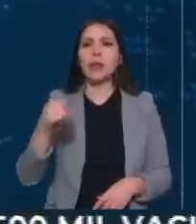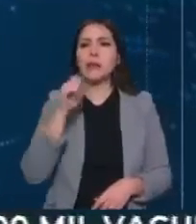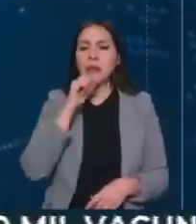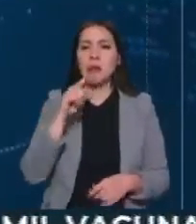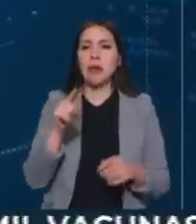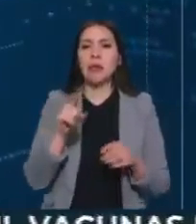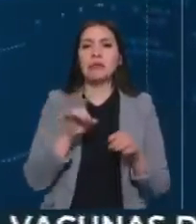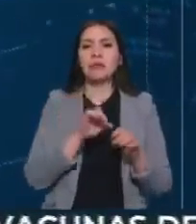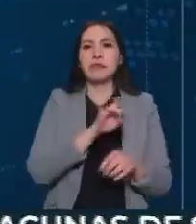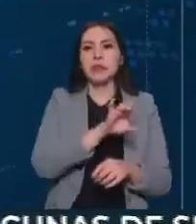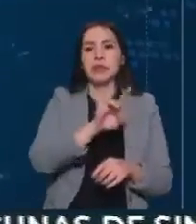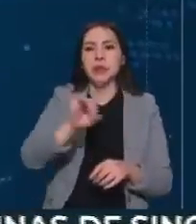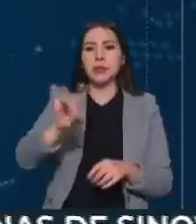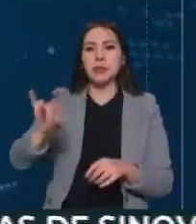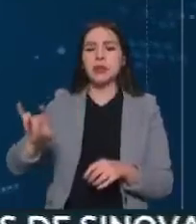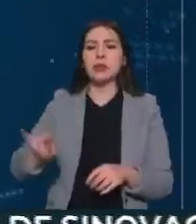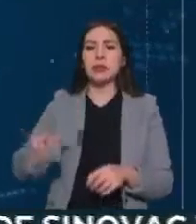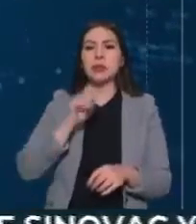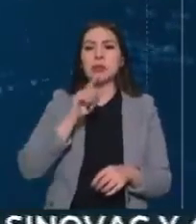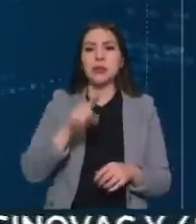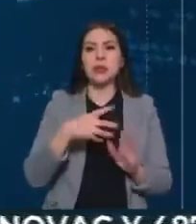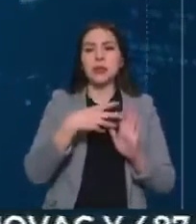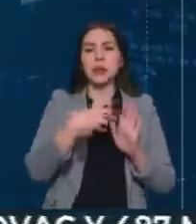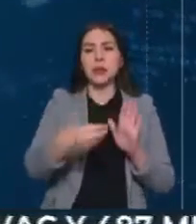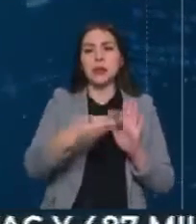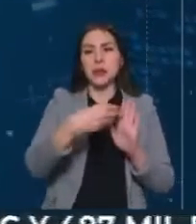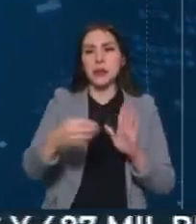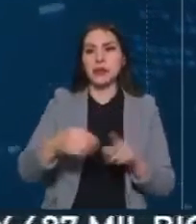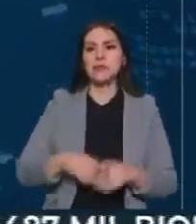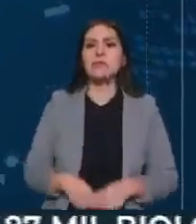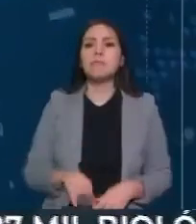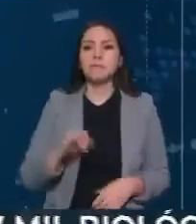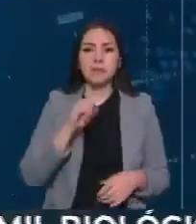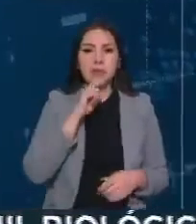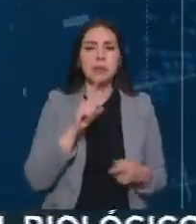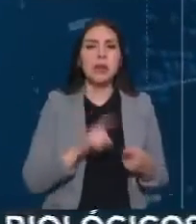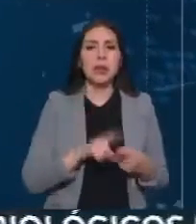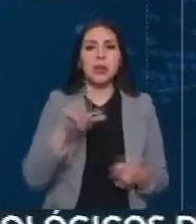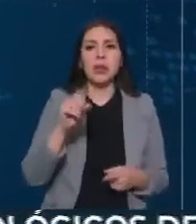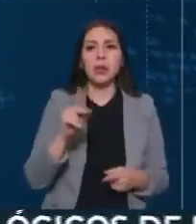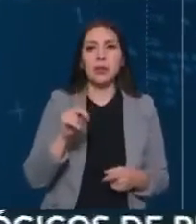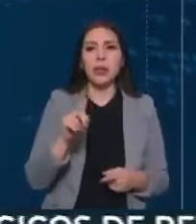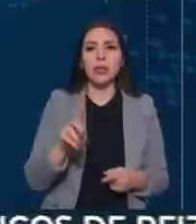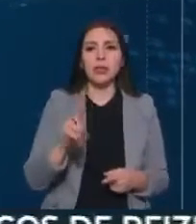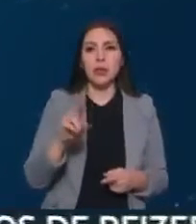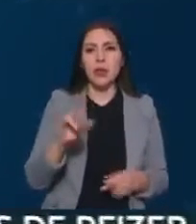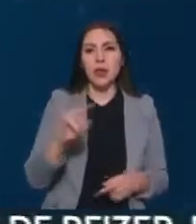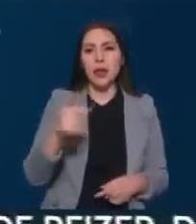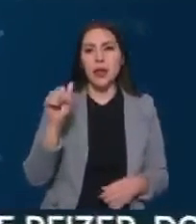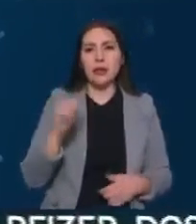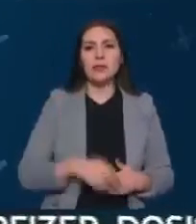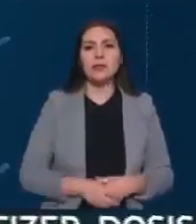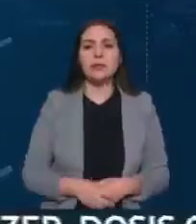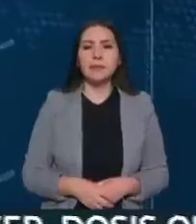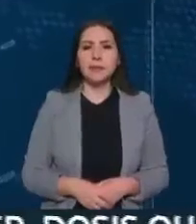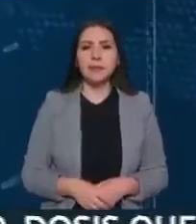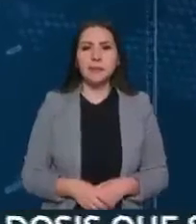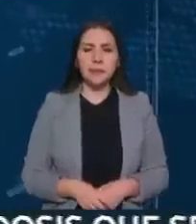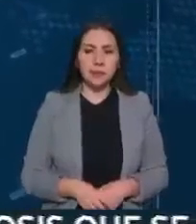así? Así es, lo replicaron también López Dóriga, también, por Ahí ejemplo. está. Y